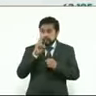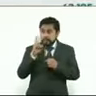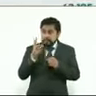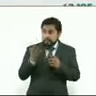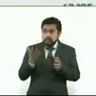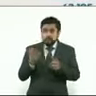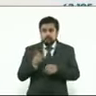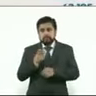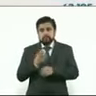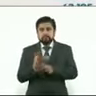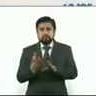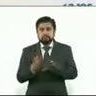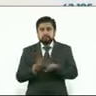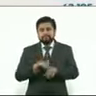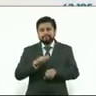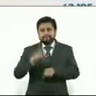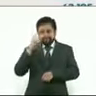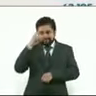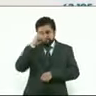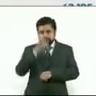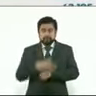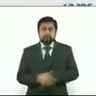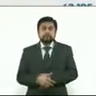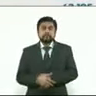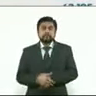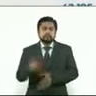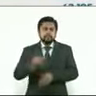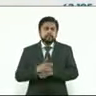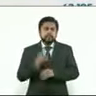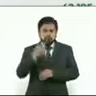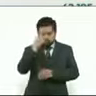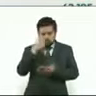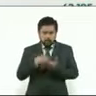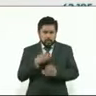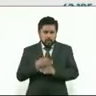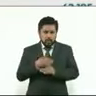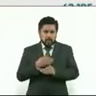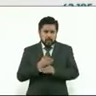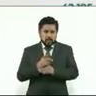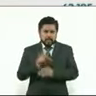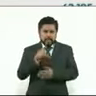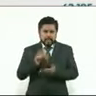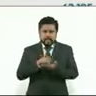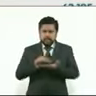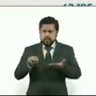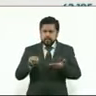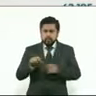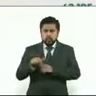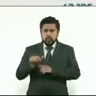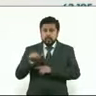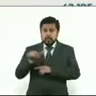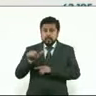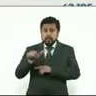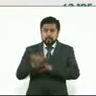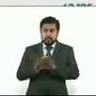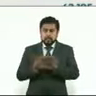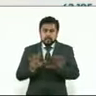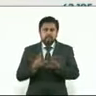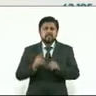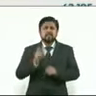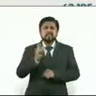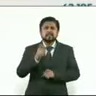17, viene en el pavimento que trae el kilómetro 17 ya. Correcto. Entonces, eso quiere decir que van a entrar a una parte,